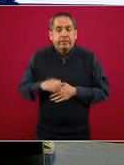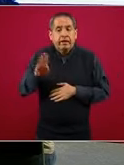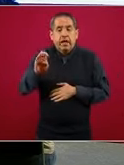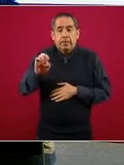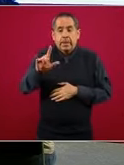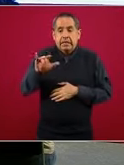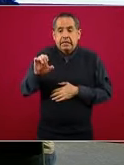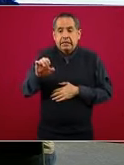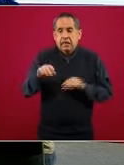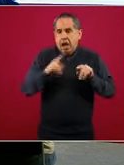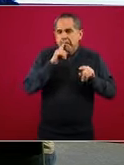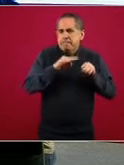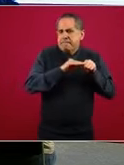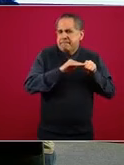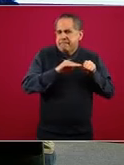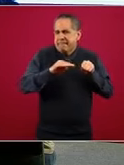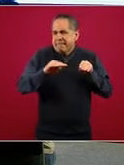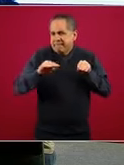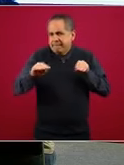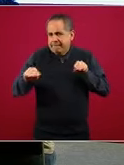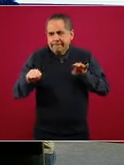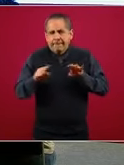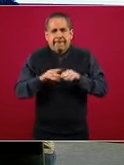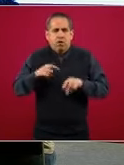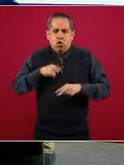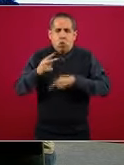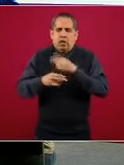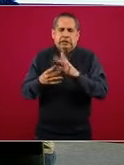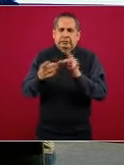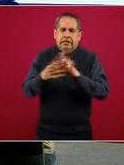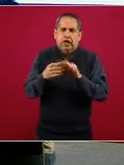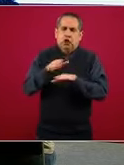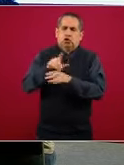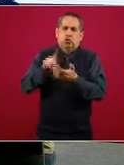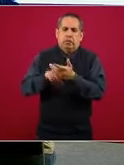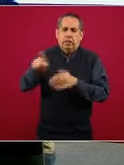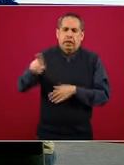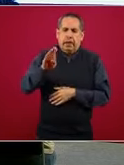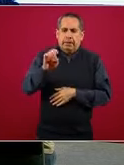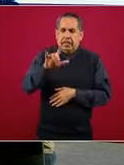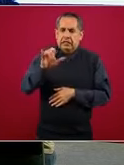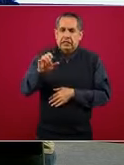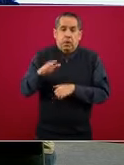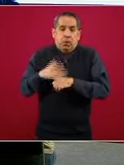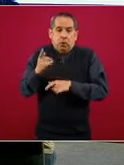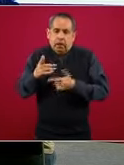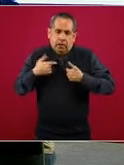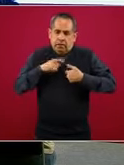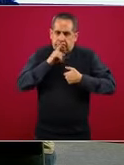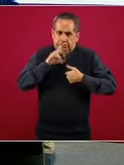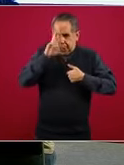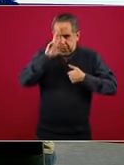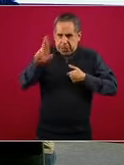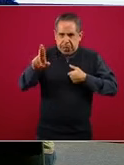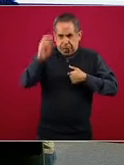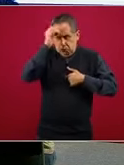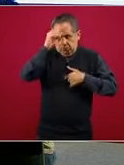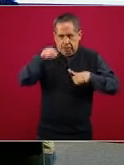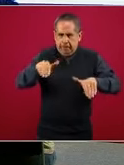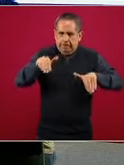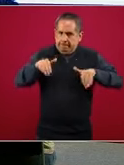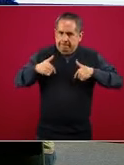curva absolutamente plana, también no me corresponde analizar por qué razón está de esa manera.